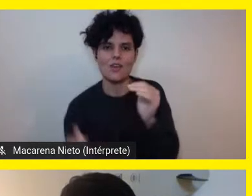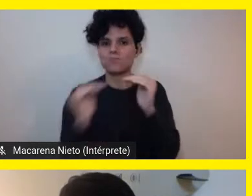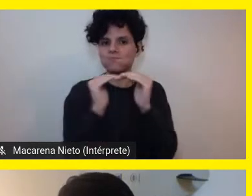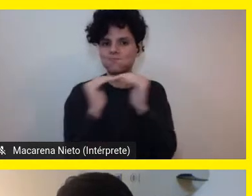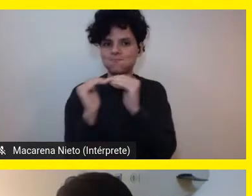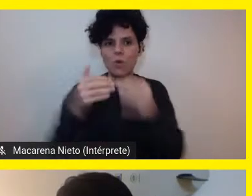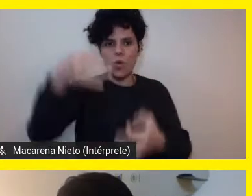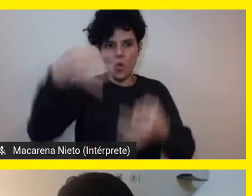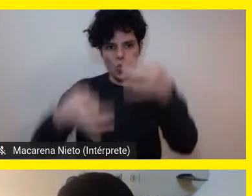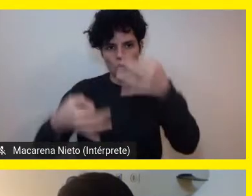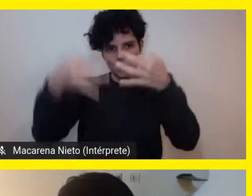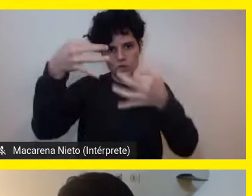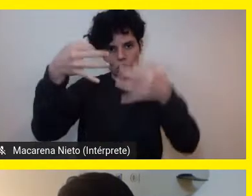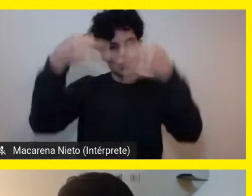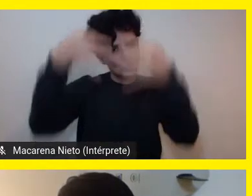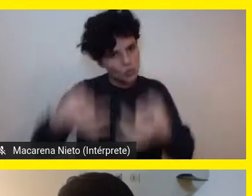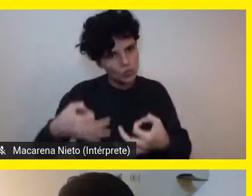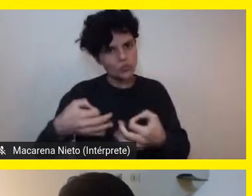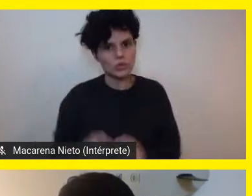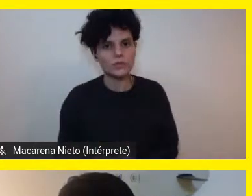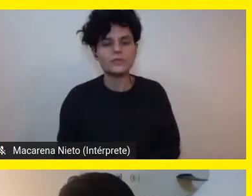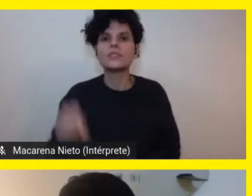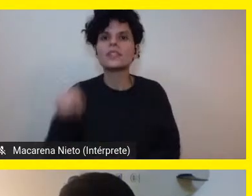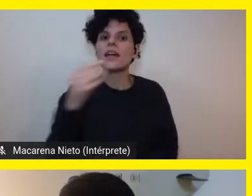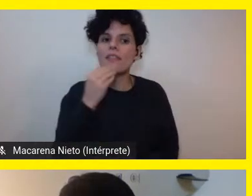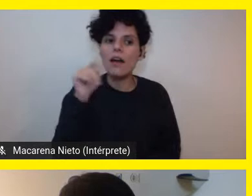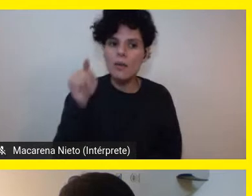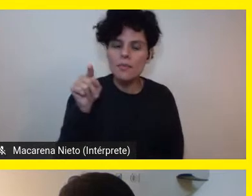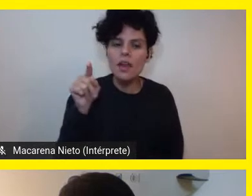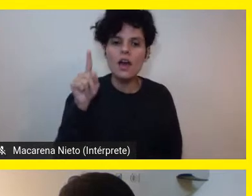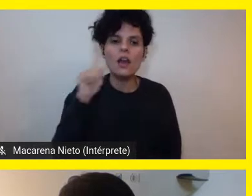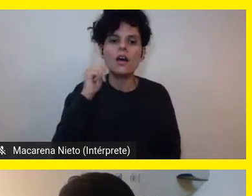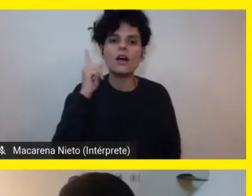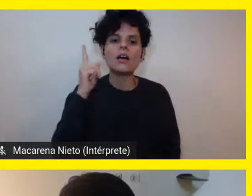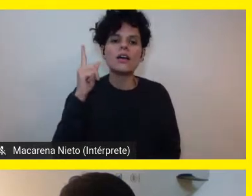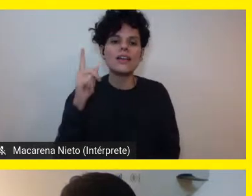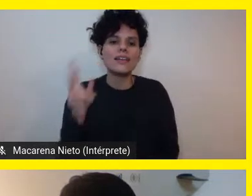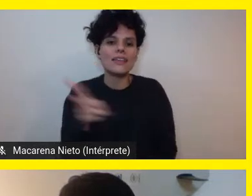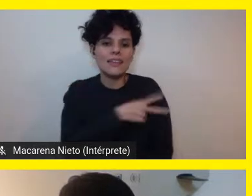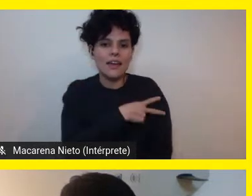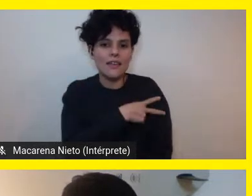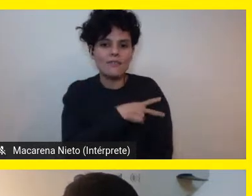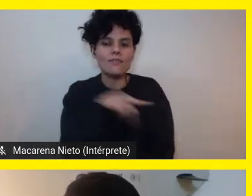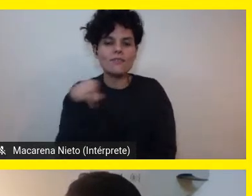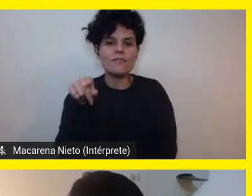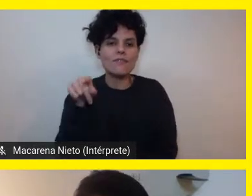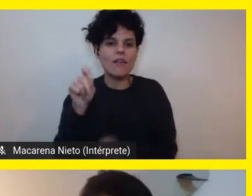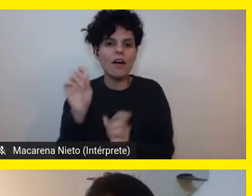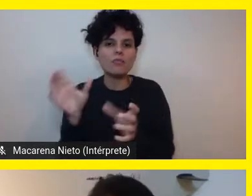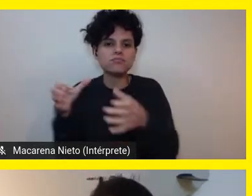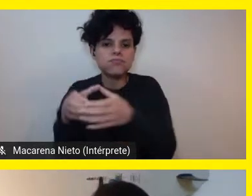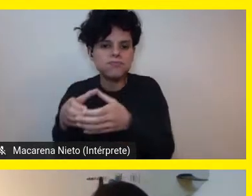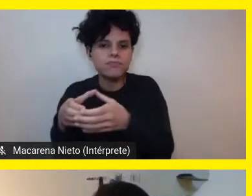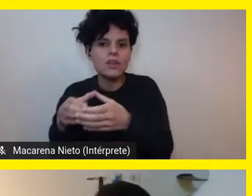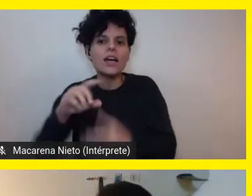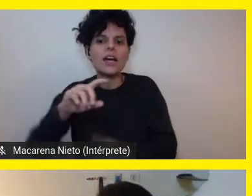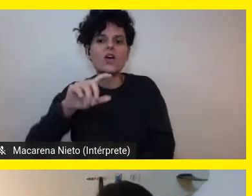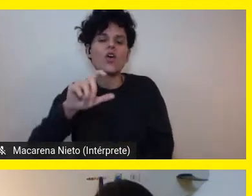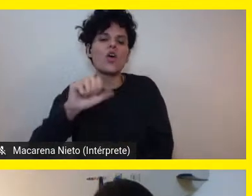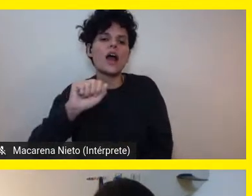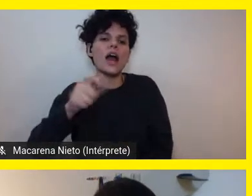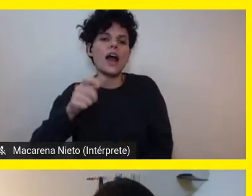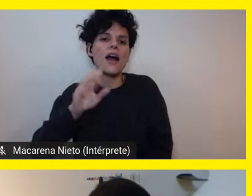Ella trabajó como jefa de gabinete de Gabriel Boric porque fue fundadora de, una